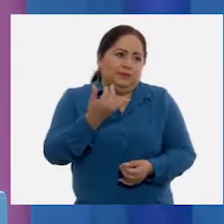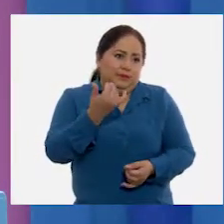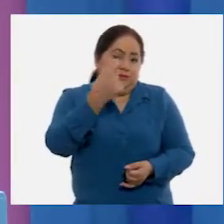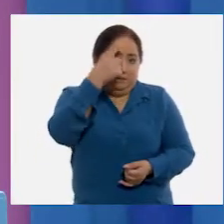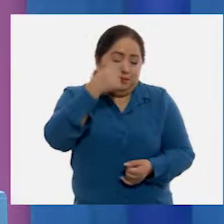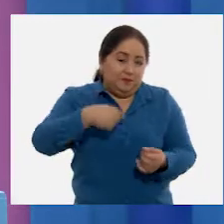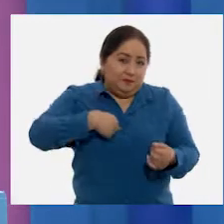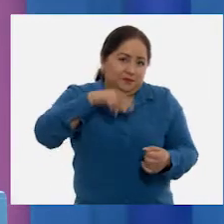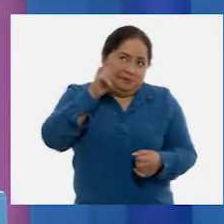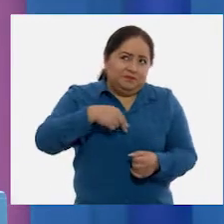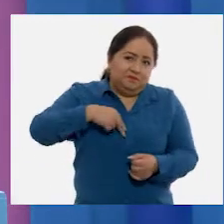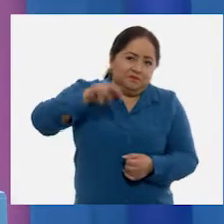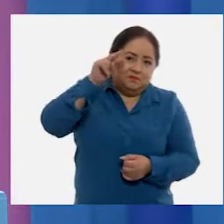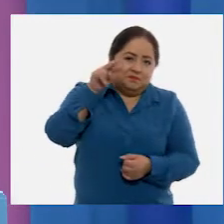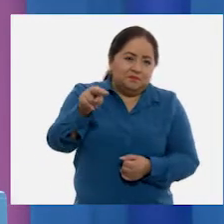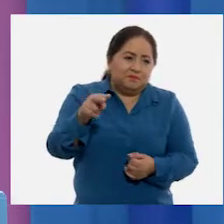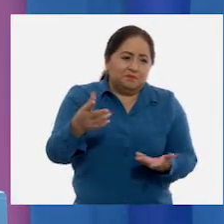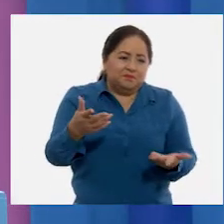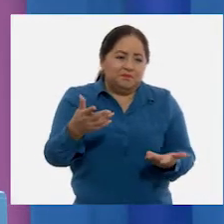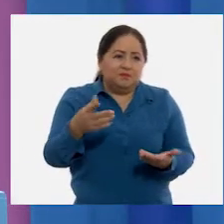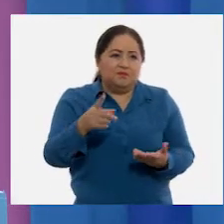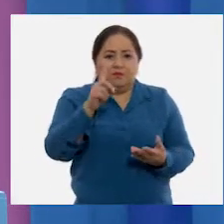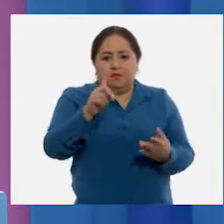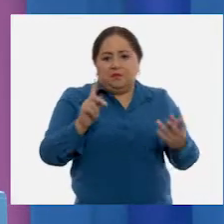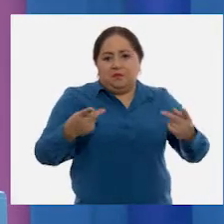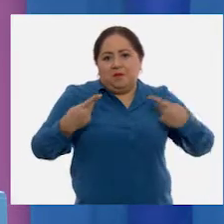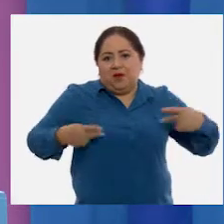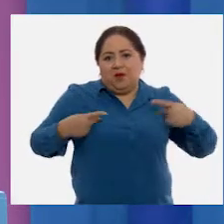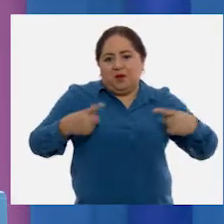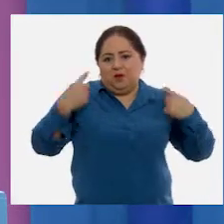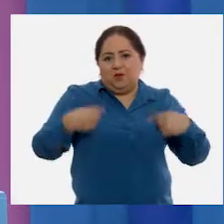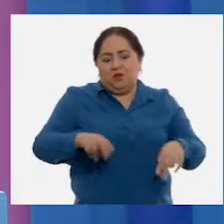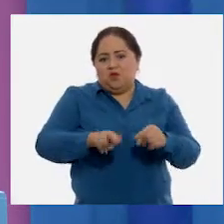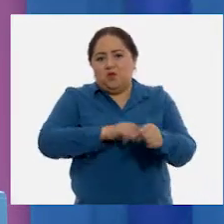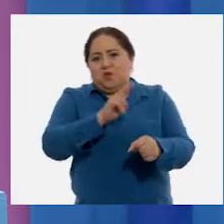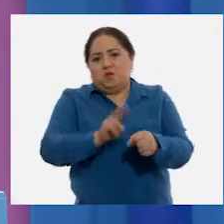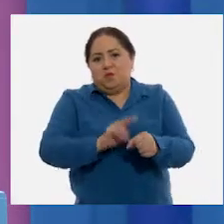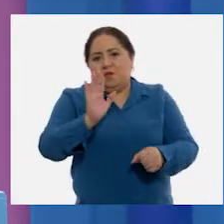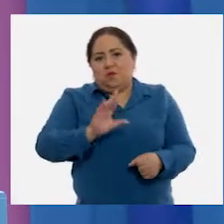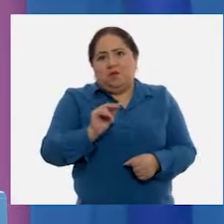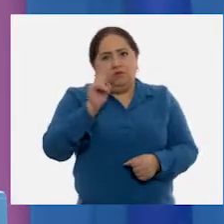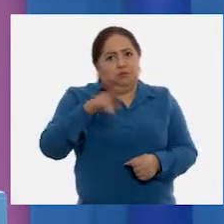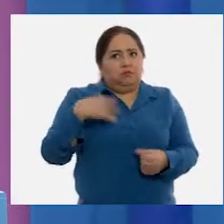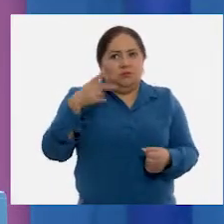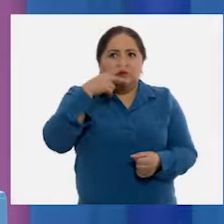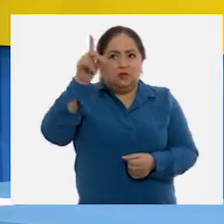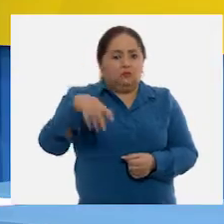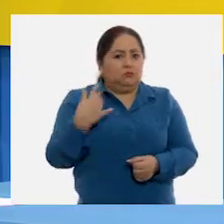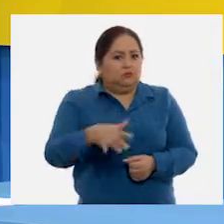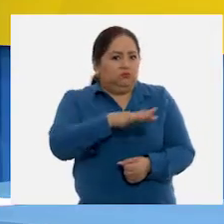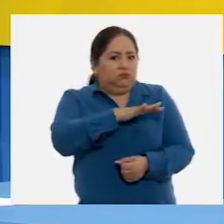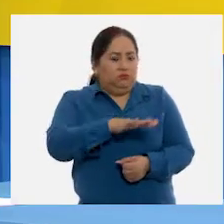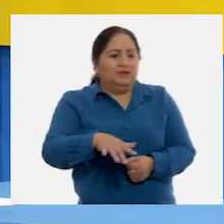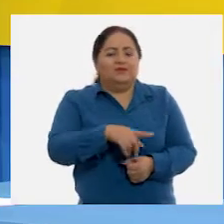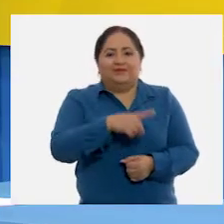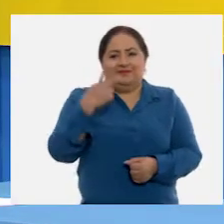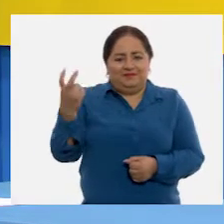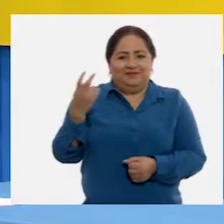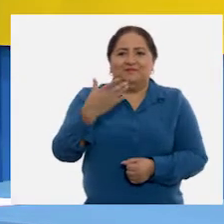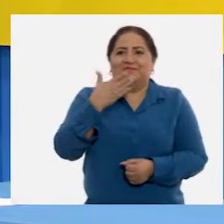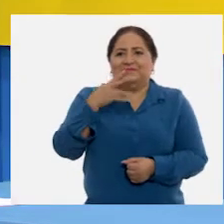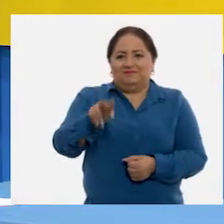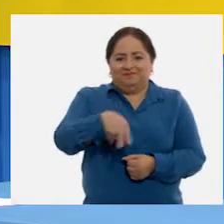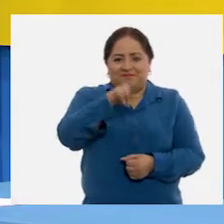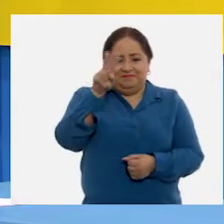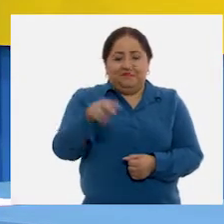para mí, pues un ser humano así como muy normal no lo es, para mí sí es extraordinario. Excelente observación,